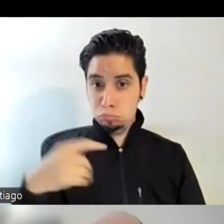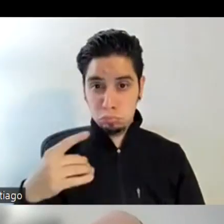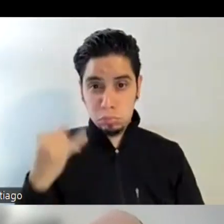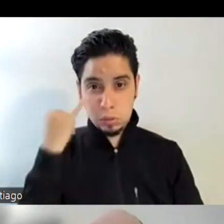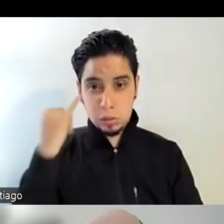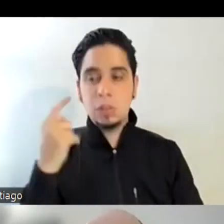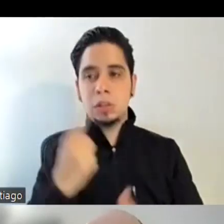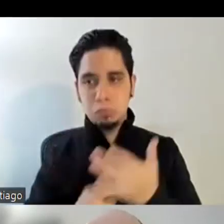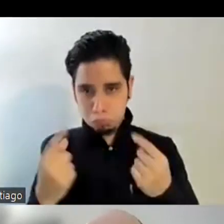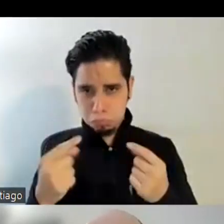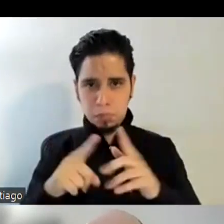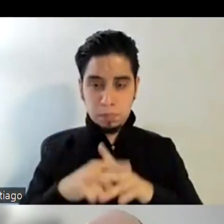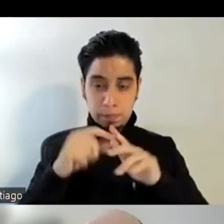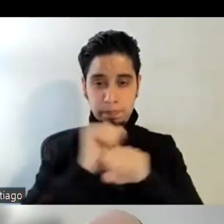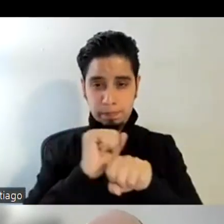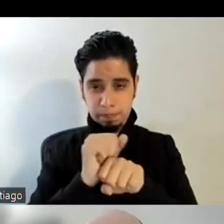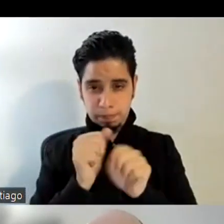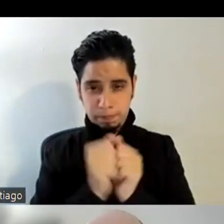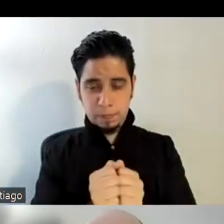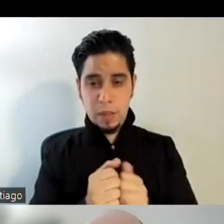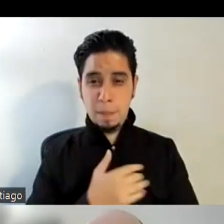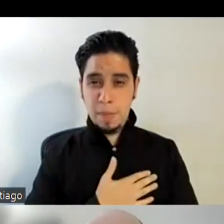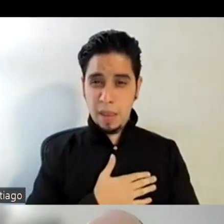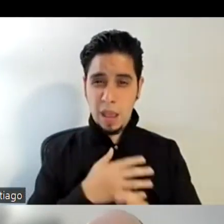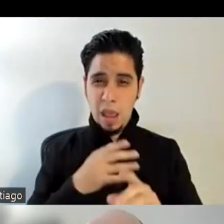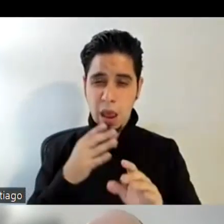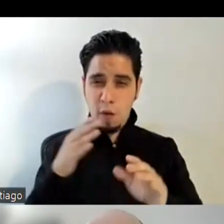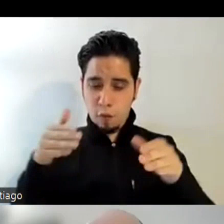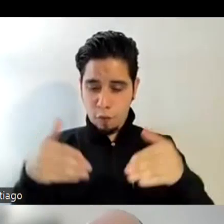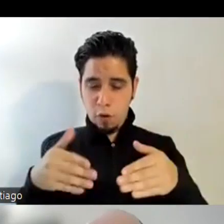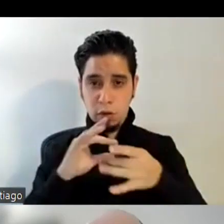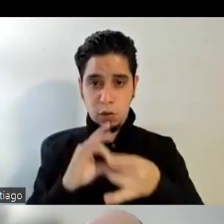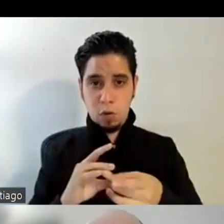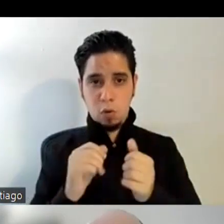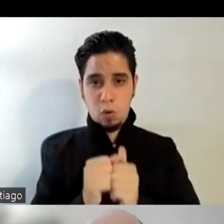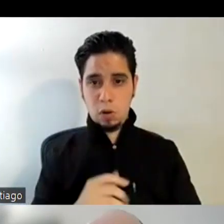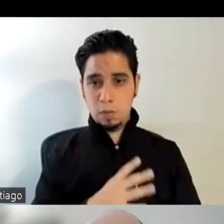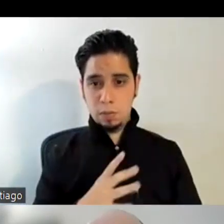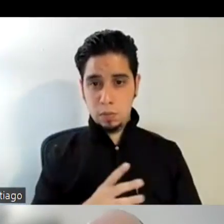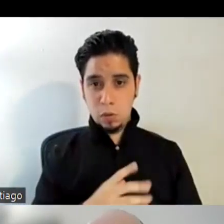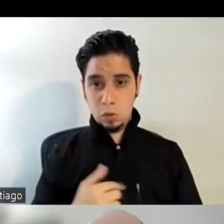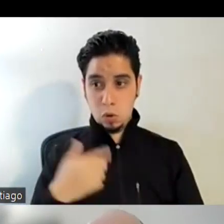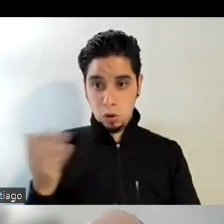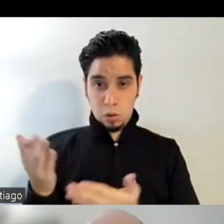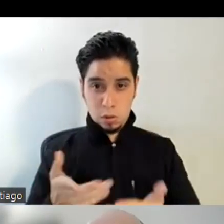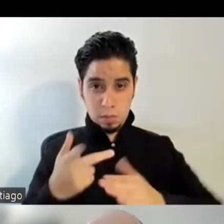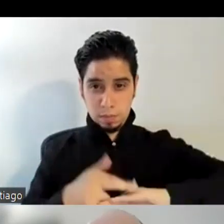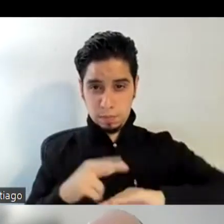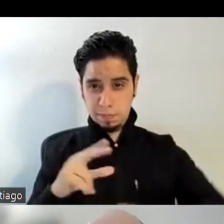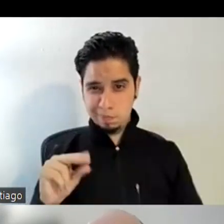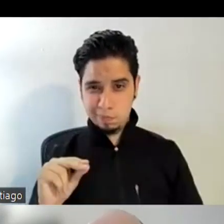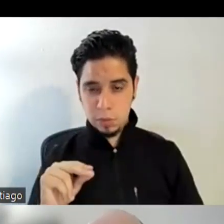a colaborar. Generalmente, mi enfoque hacia los clásicos, yo nunca los traigo a Puerto Rico y no me